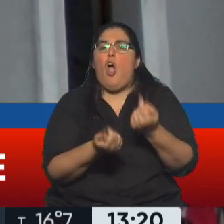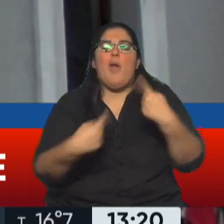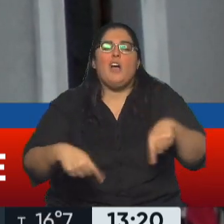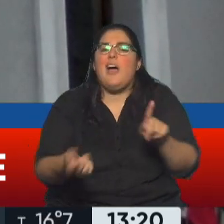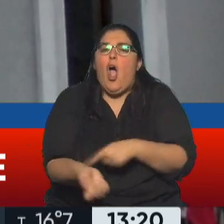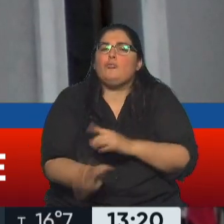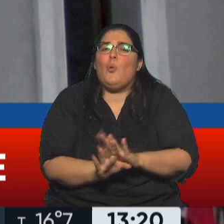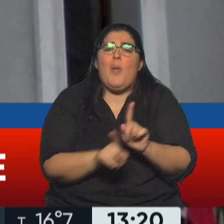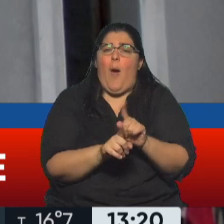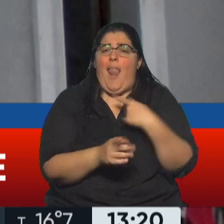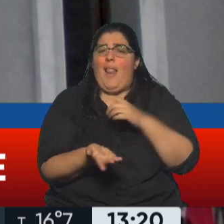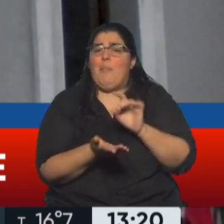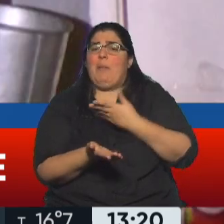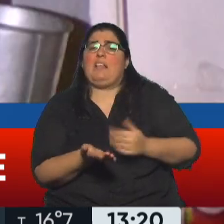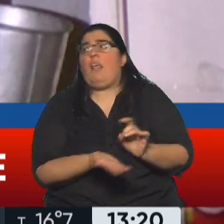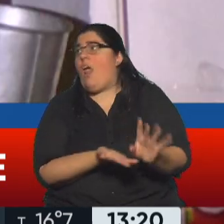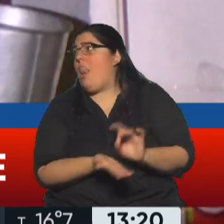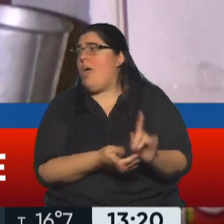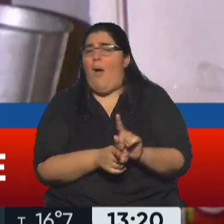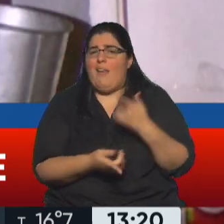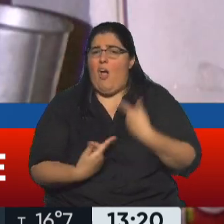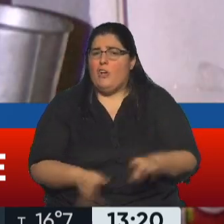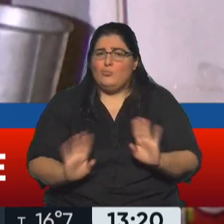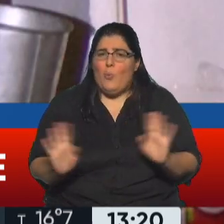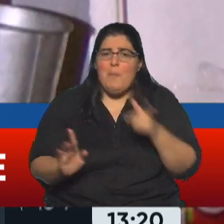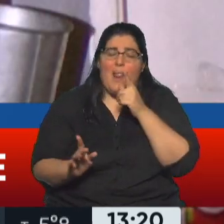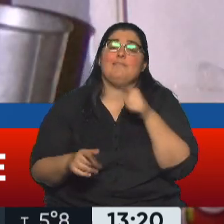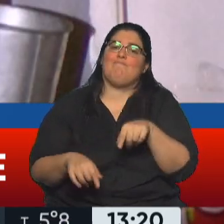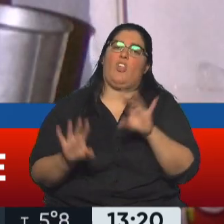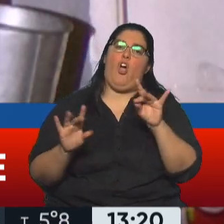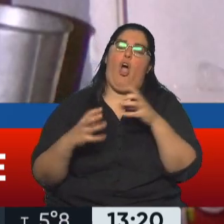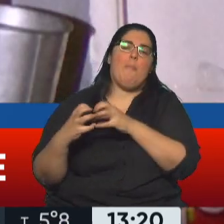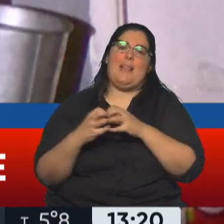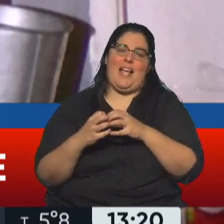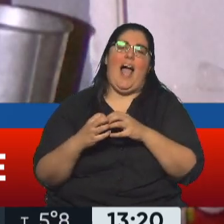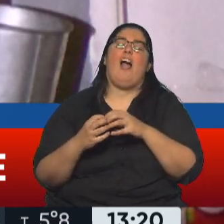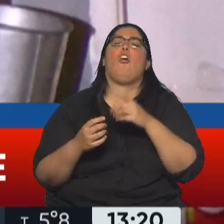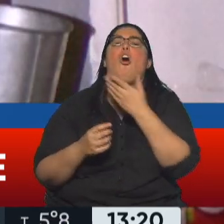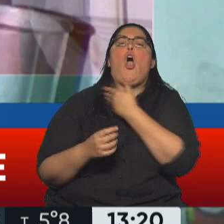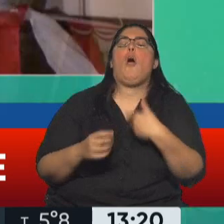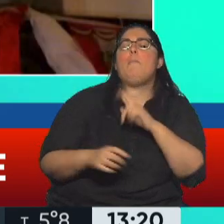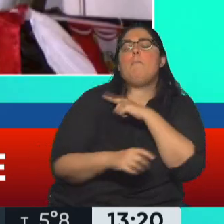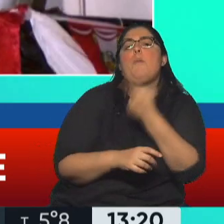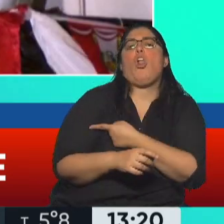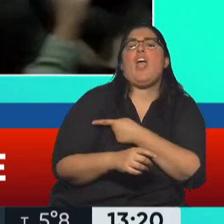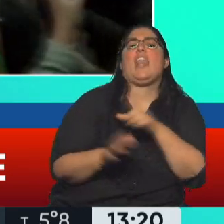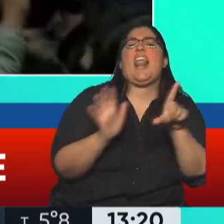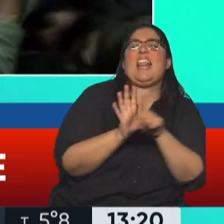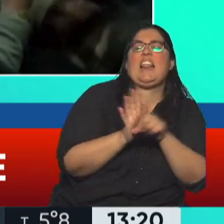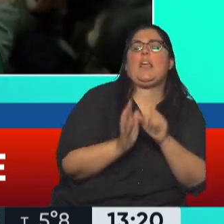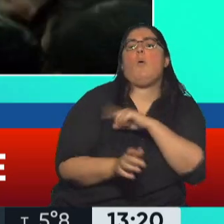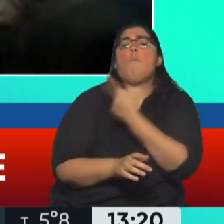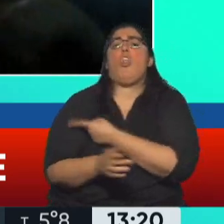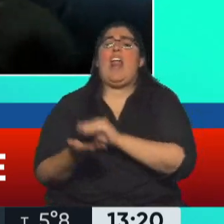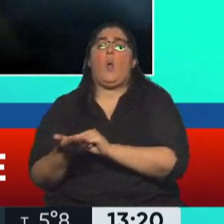esa vocación. Entonces va a ser una relación complicada entre el Ejecutivo y el Legislativo, a lo cual debo añadir que